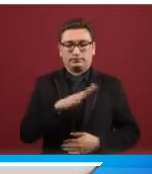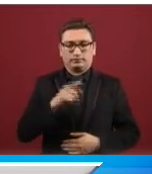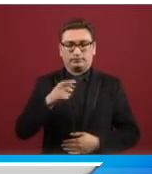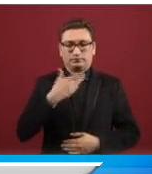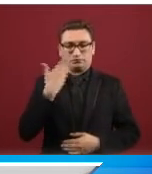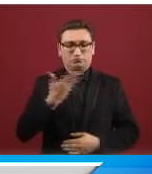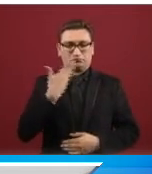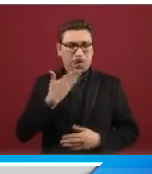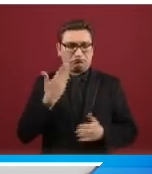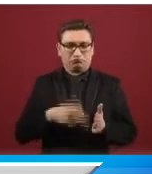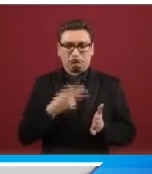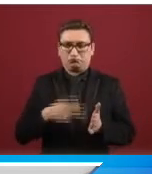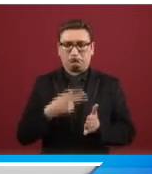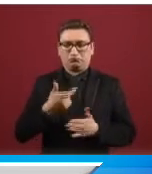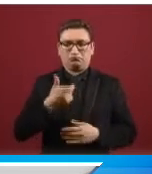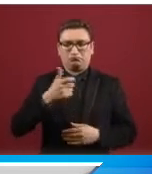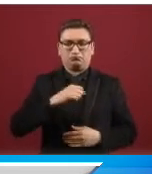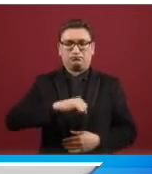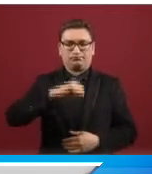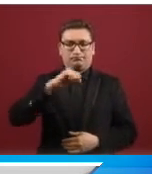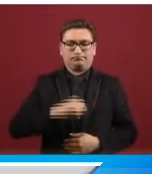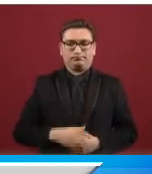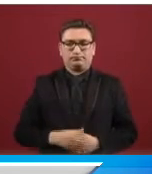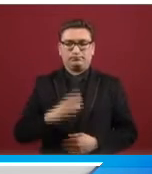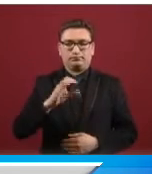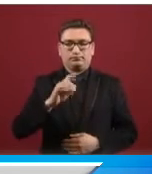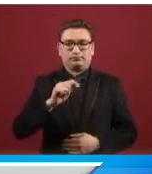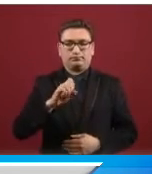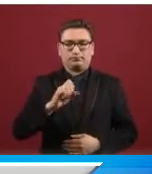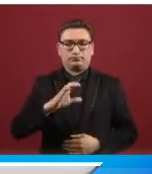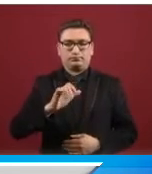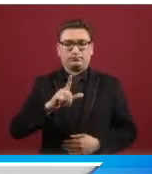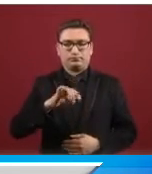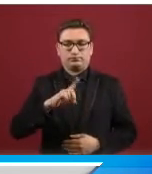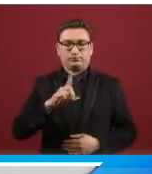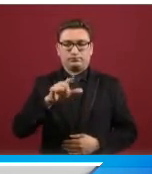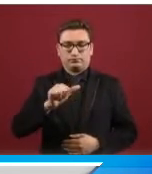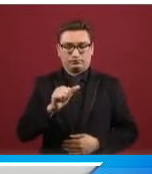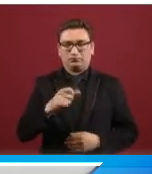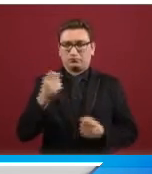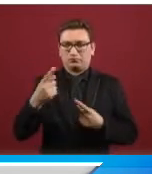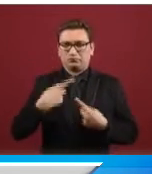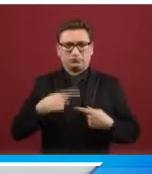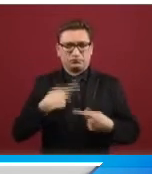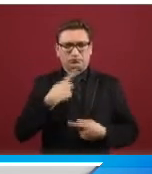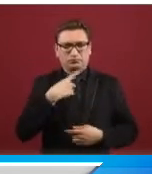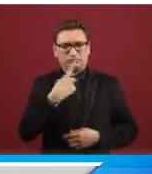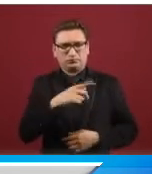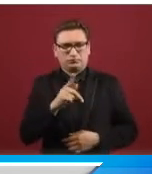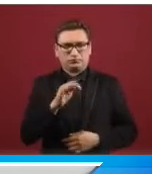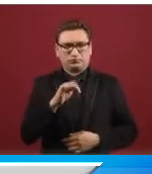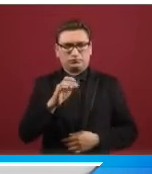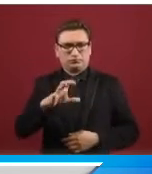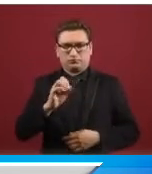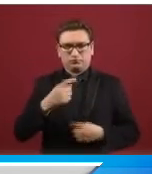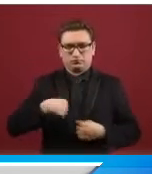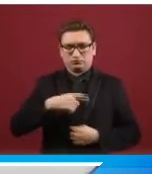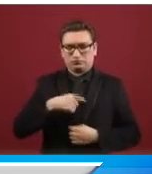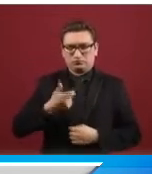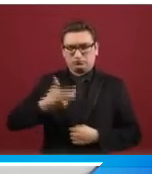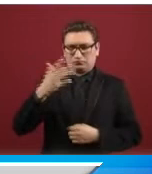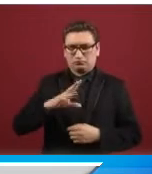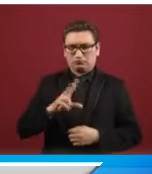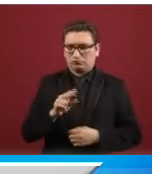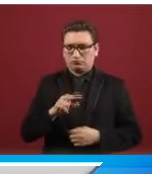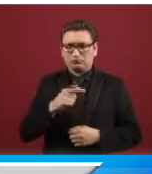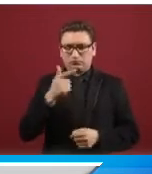a 20.73, gas LP en cilindros marca Grupo Damianos a 15.72 por kilogramo, gas LP estacionario